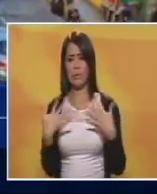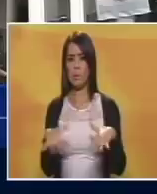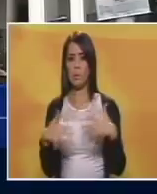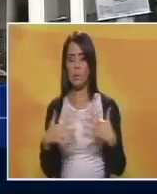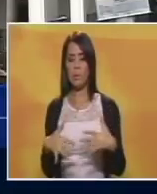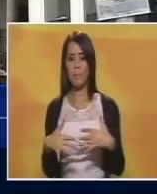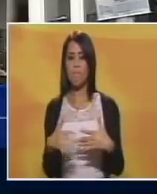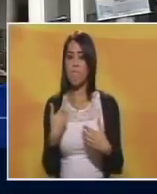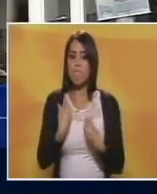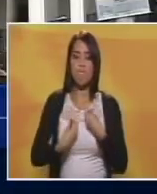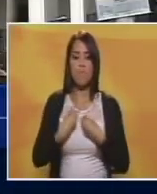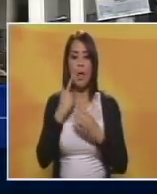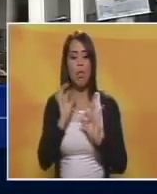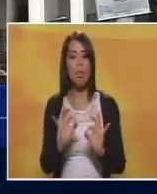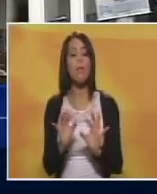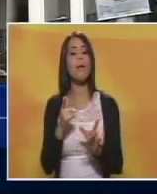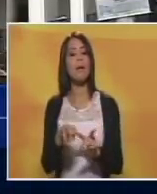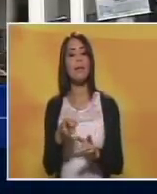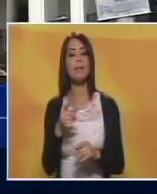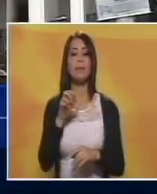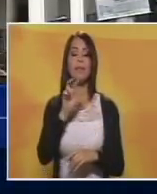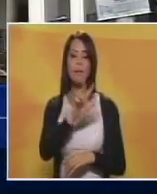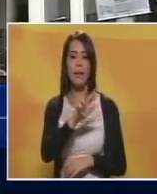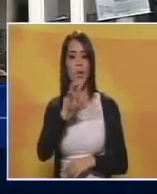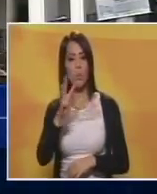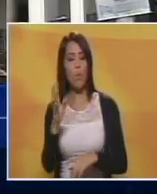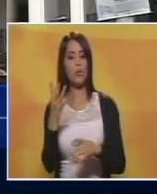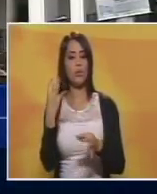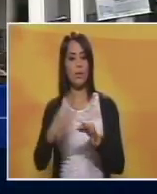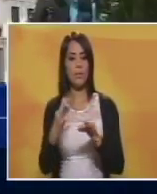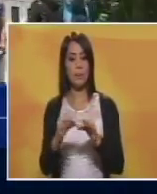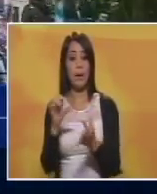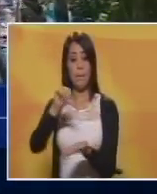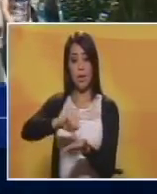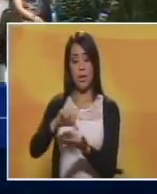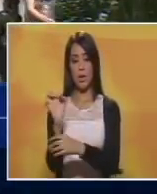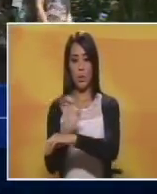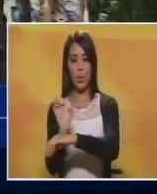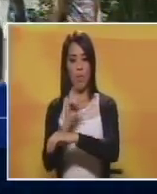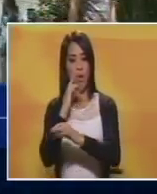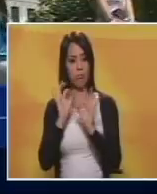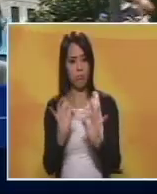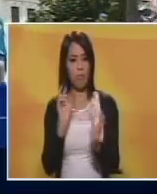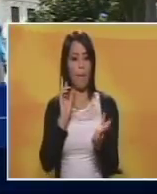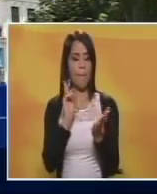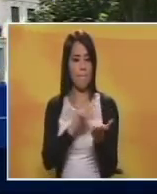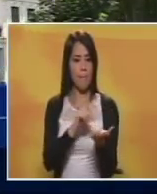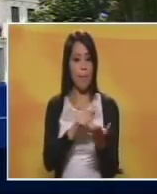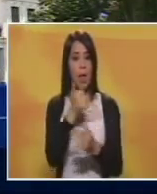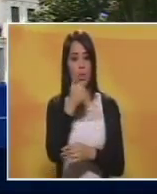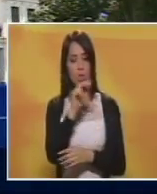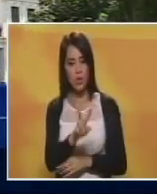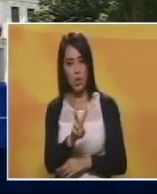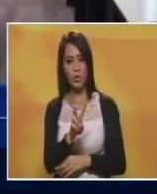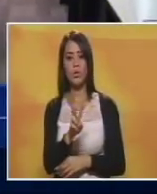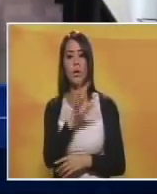A la cita, que se efectuará este lunes 3 y martes 4 de septiembre en Quito, ya han confirmado la asistencia 12